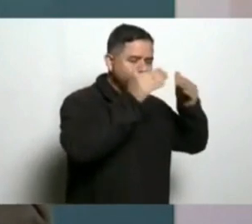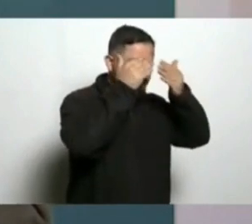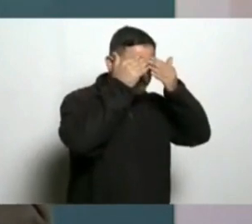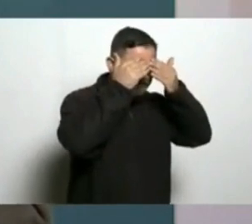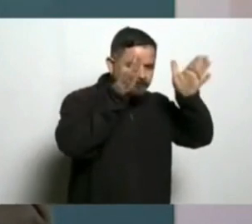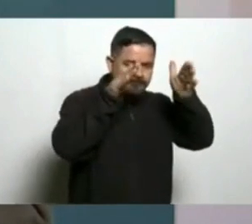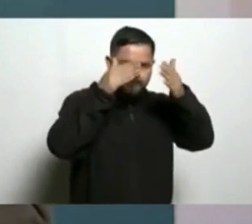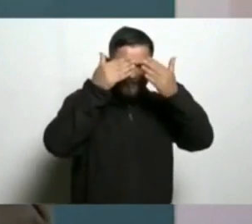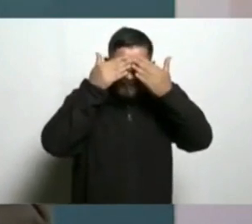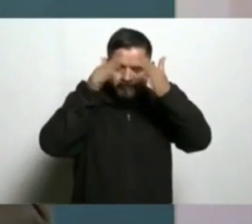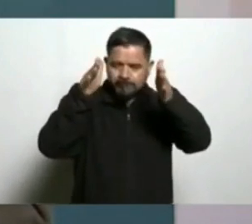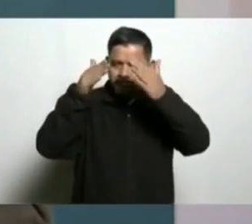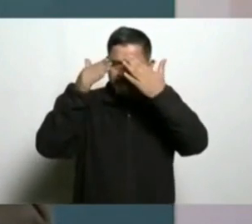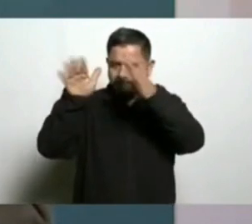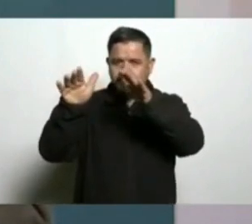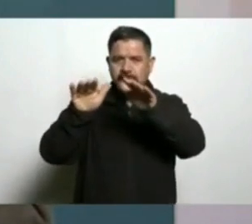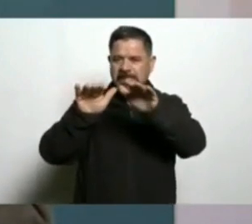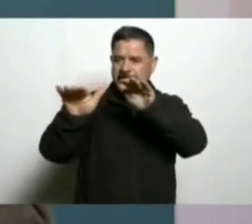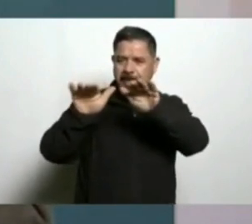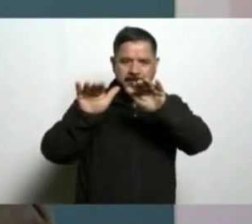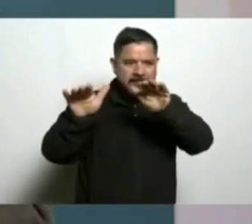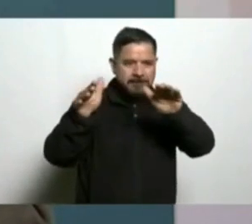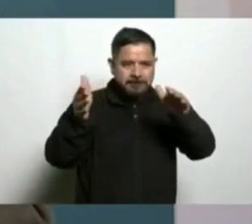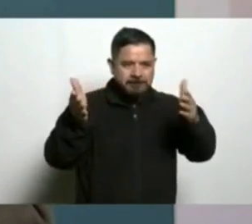con la